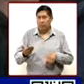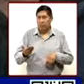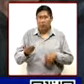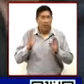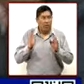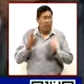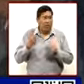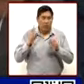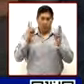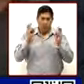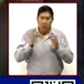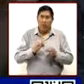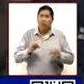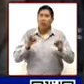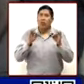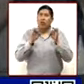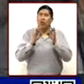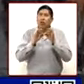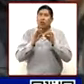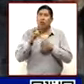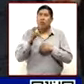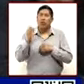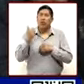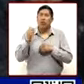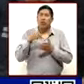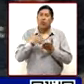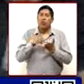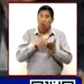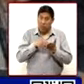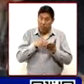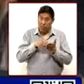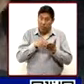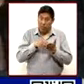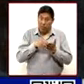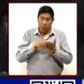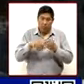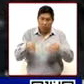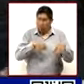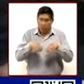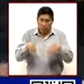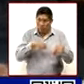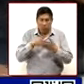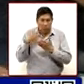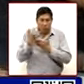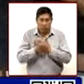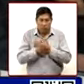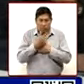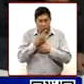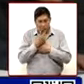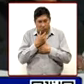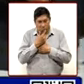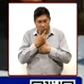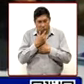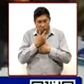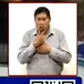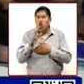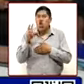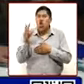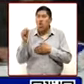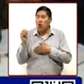El único punto resaltante es de los 210 millones que nosotros hemos dicho que no hay